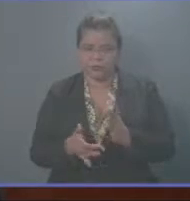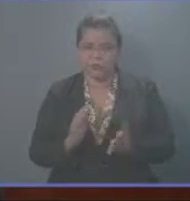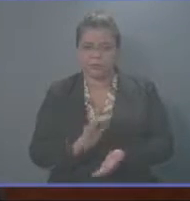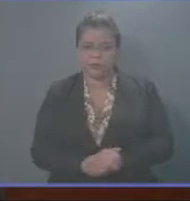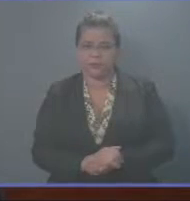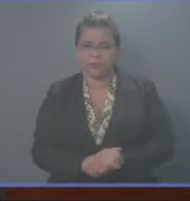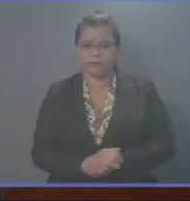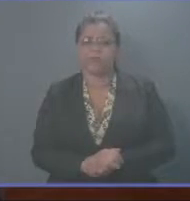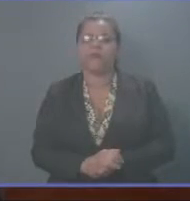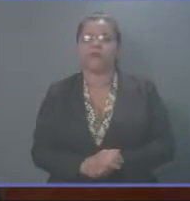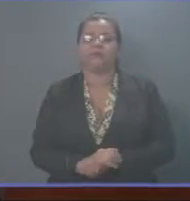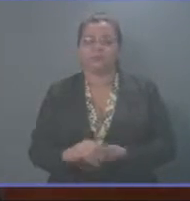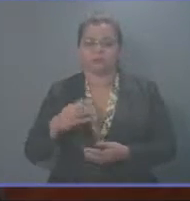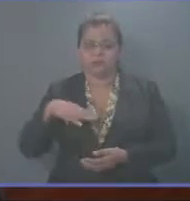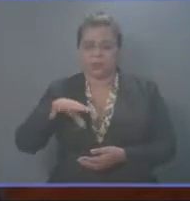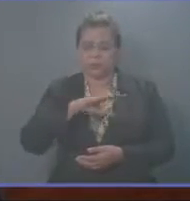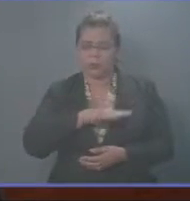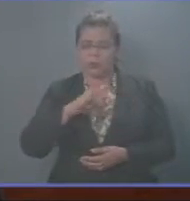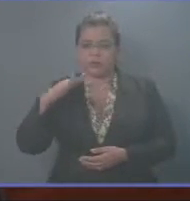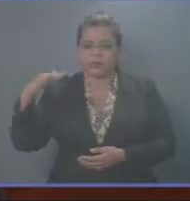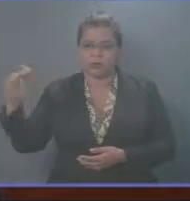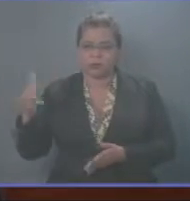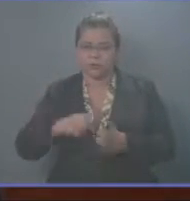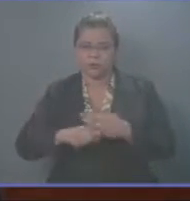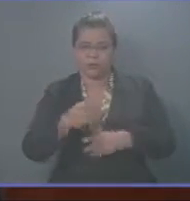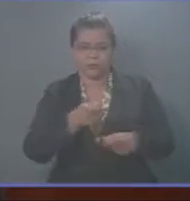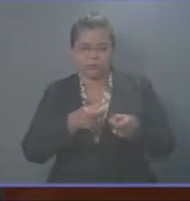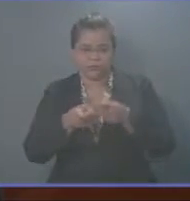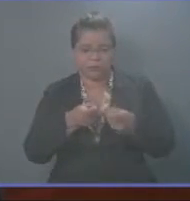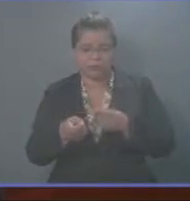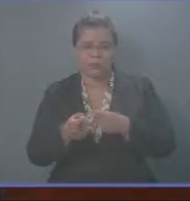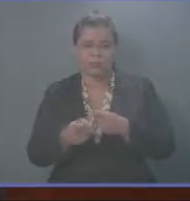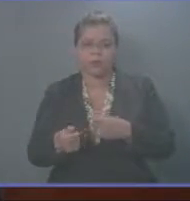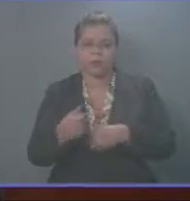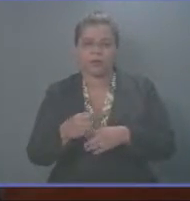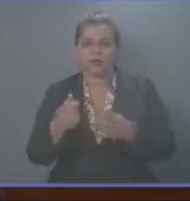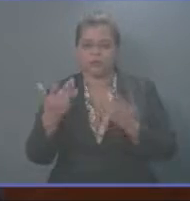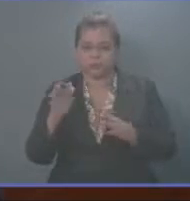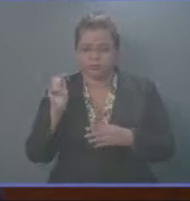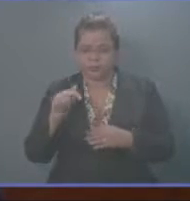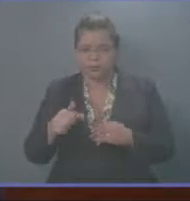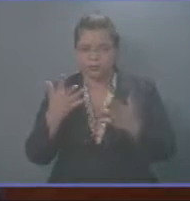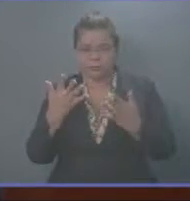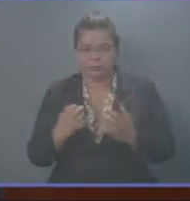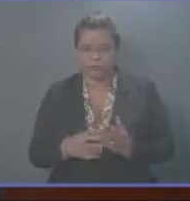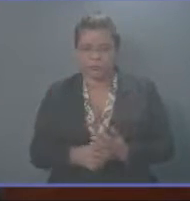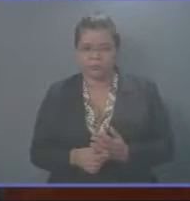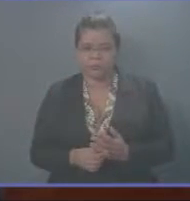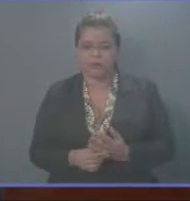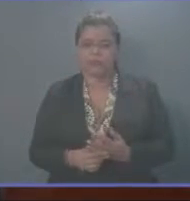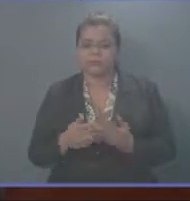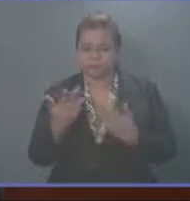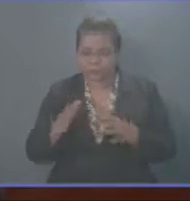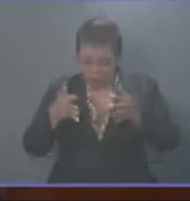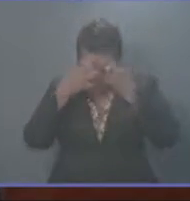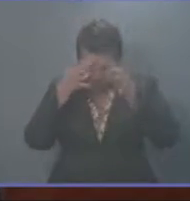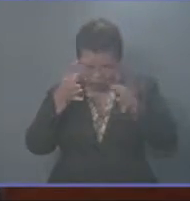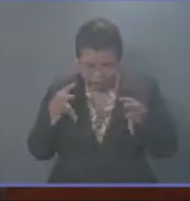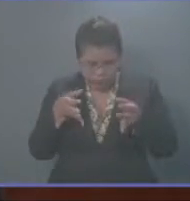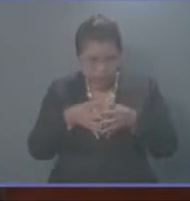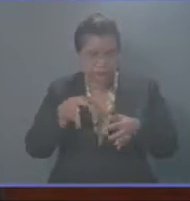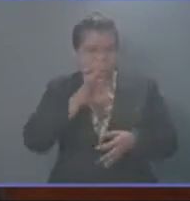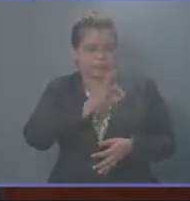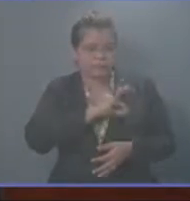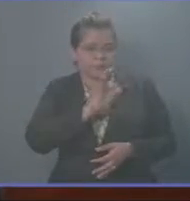y el Consejo Nacional de Administración de Bienes, por lo que ha concluido emitir dictamen favorable